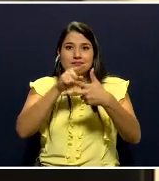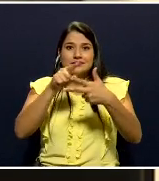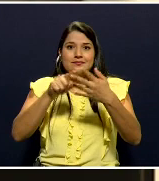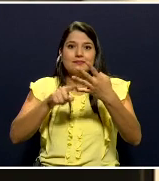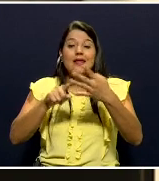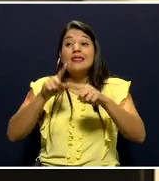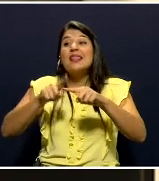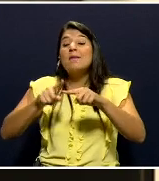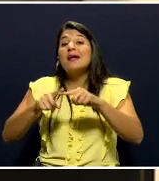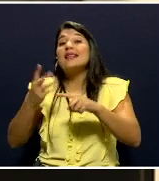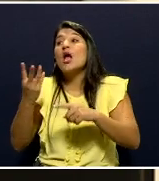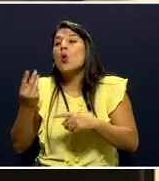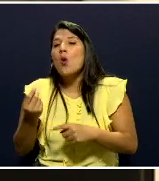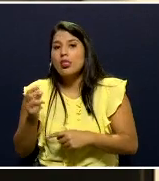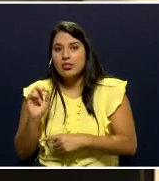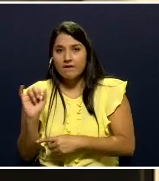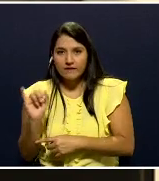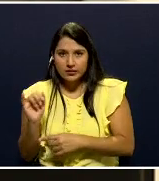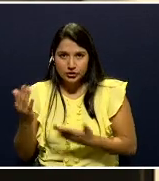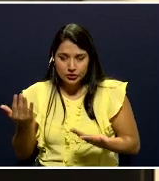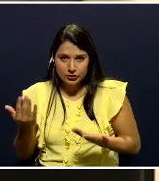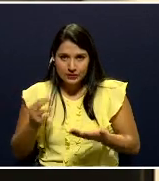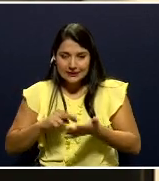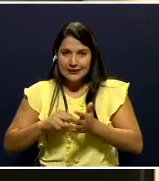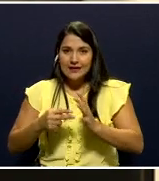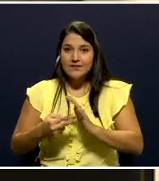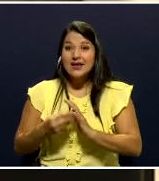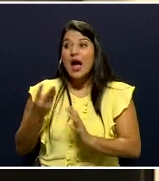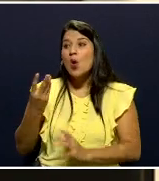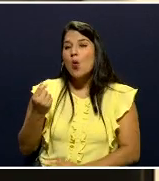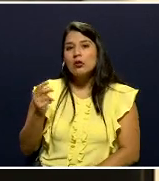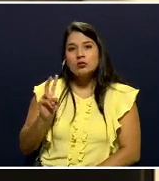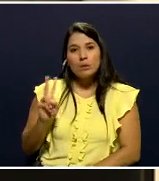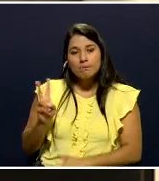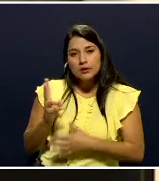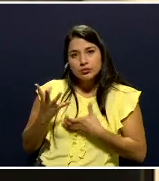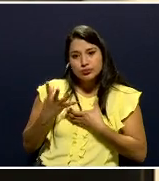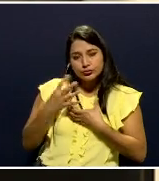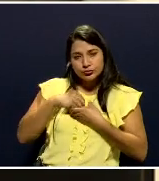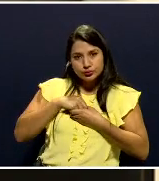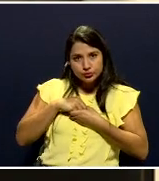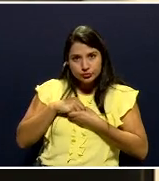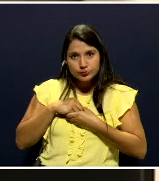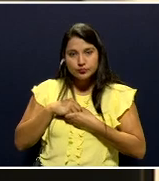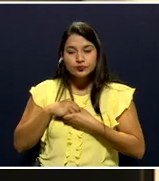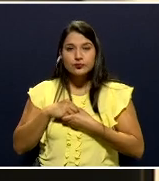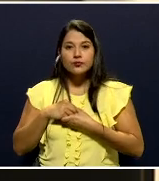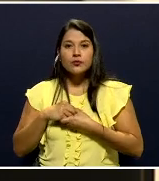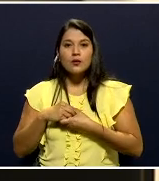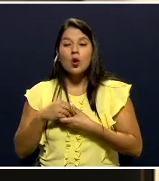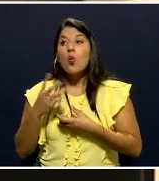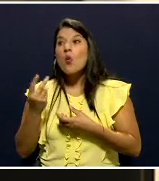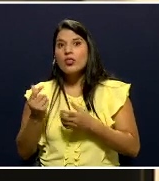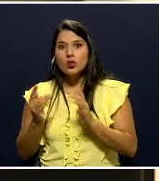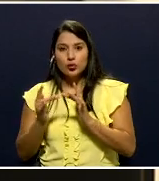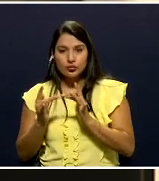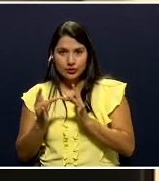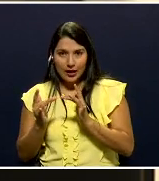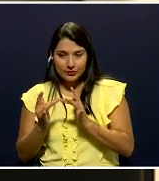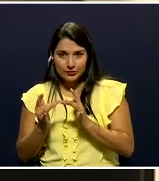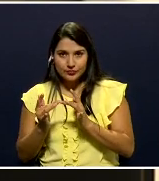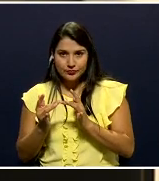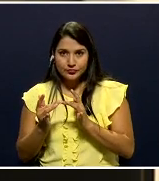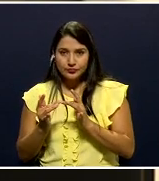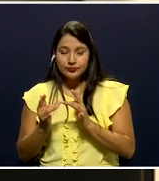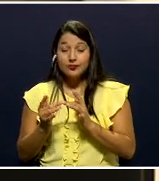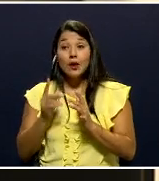dosis infectante que se tenga, es decir, cuántas partículas virales una persona va a ingerir o va a entrar en contacto. En el caso de